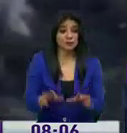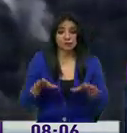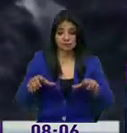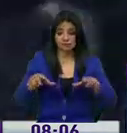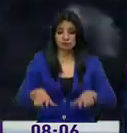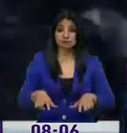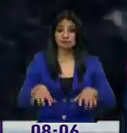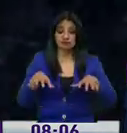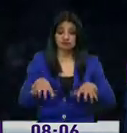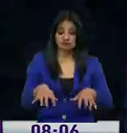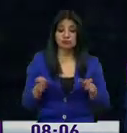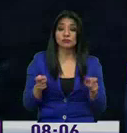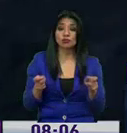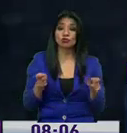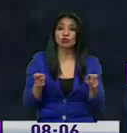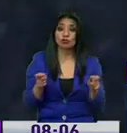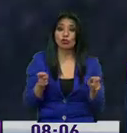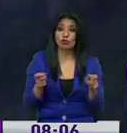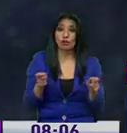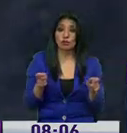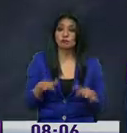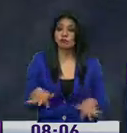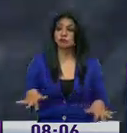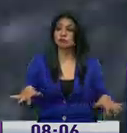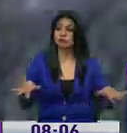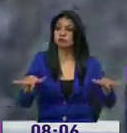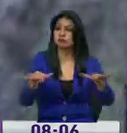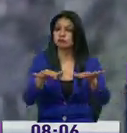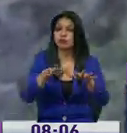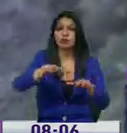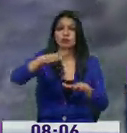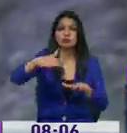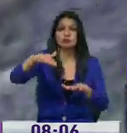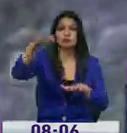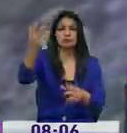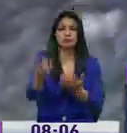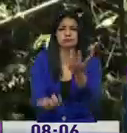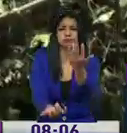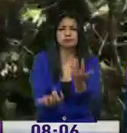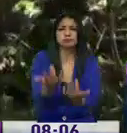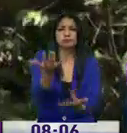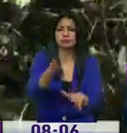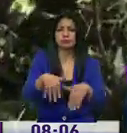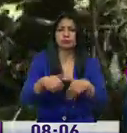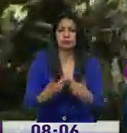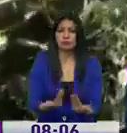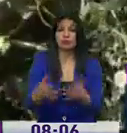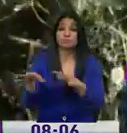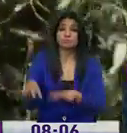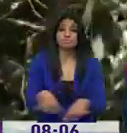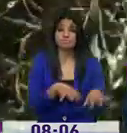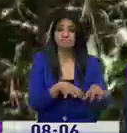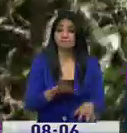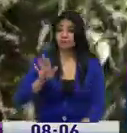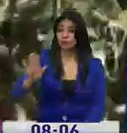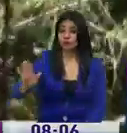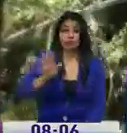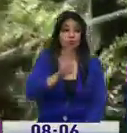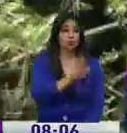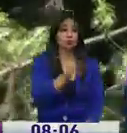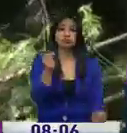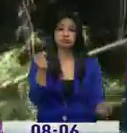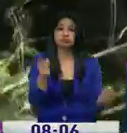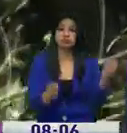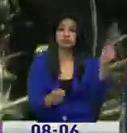puesto de mando unificado donde se analizarían las condiciones del incendio, se coordinan las acciones operativas y